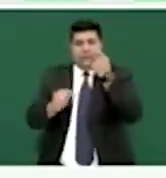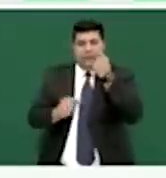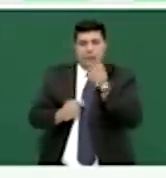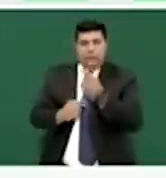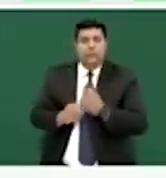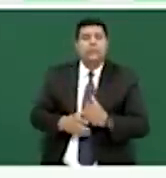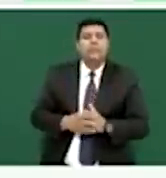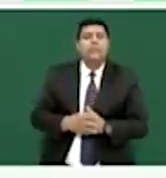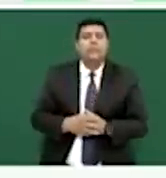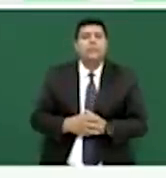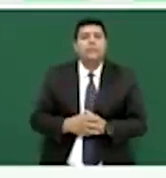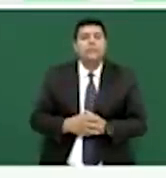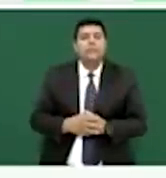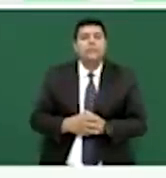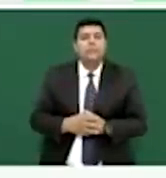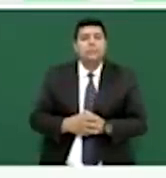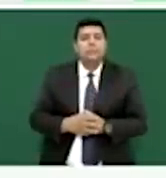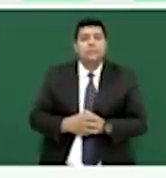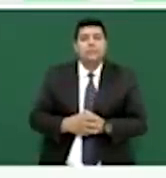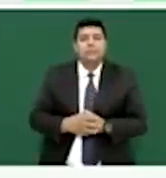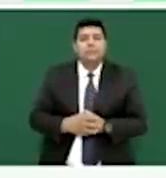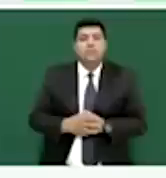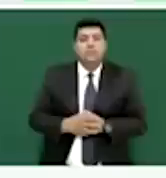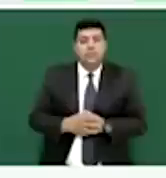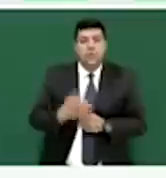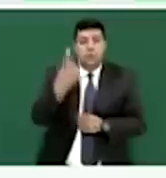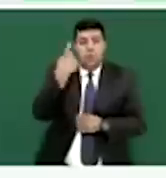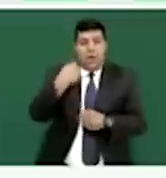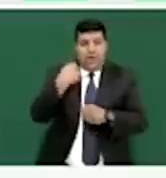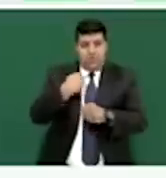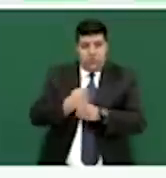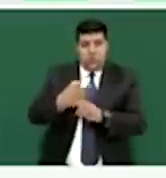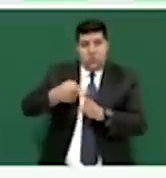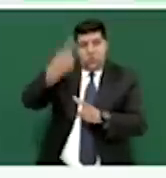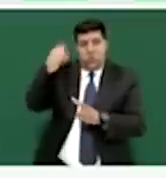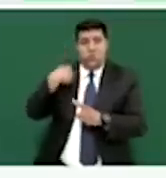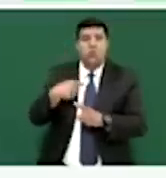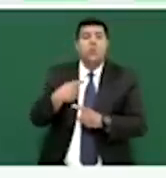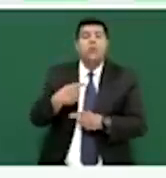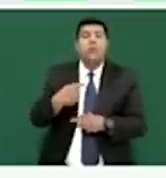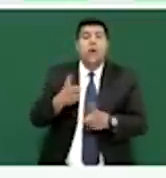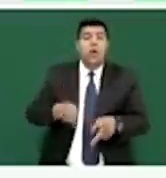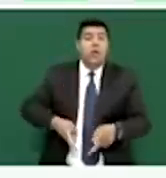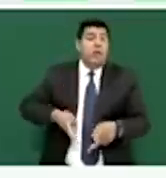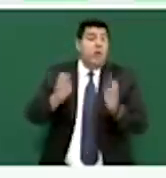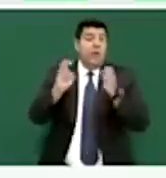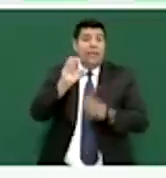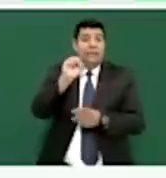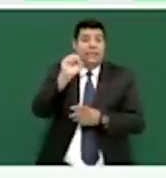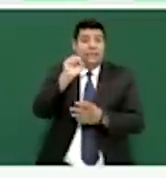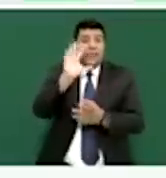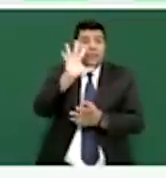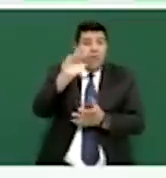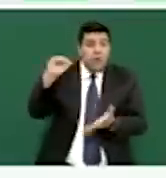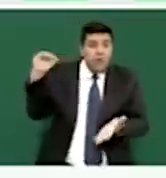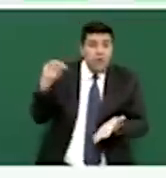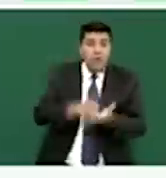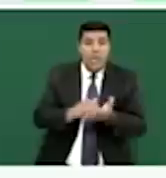Se llegaron a robar el año pasado 65 mil millones de